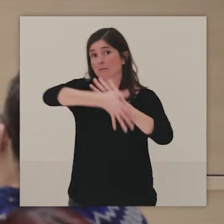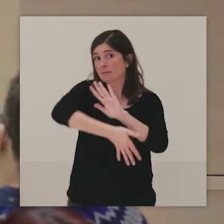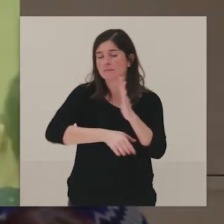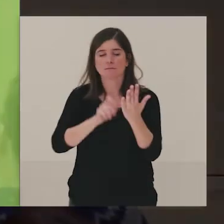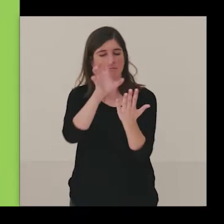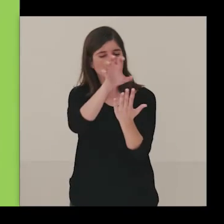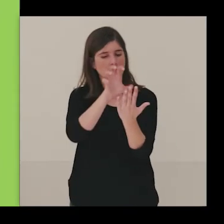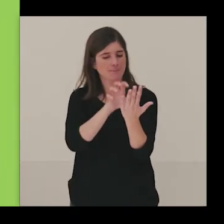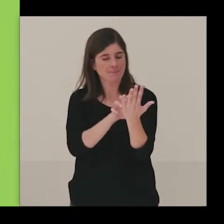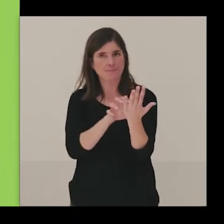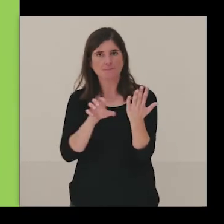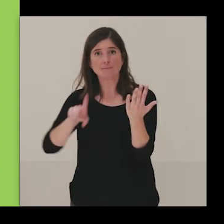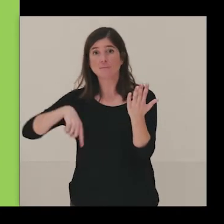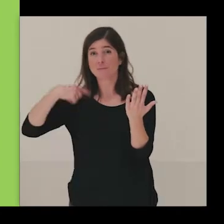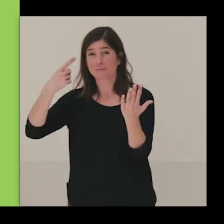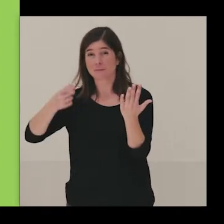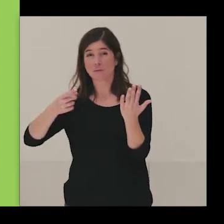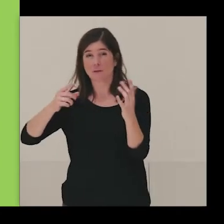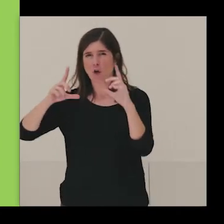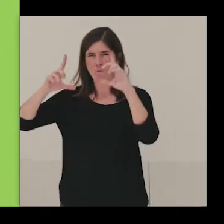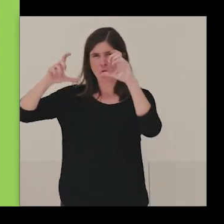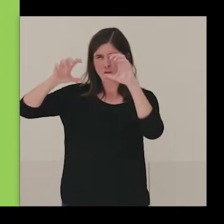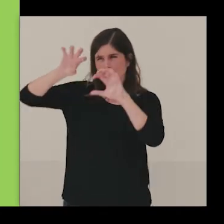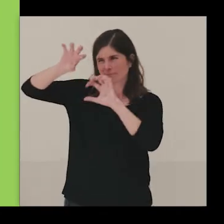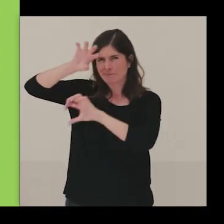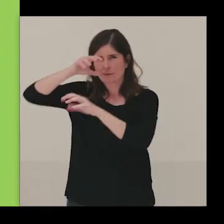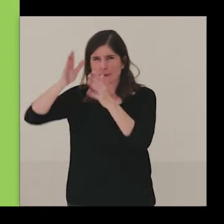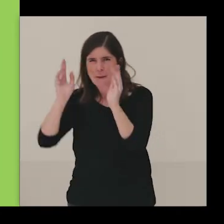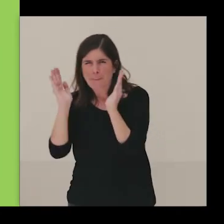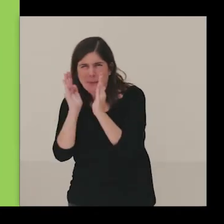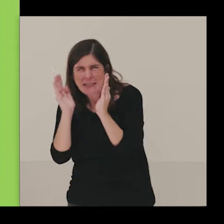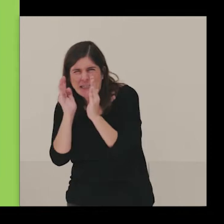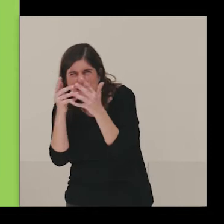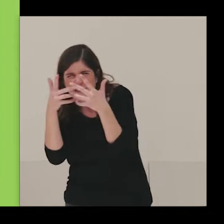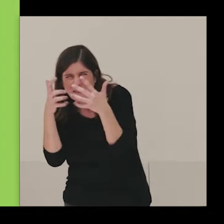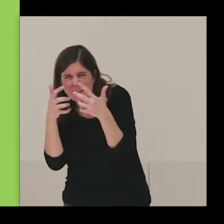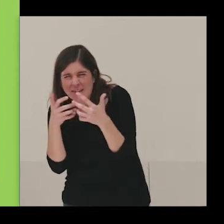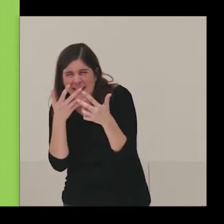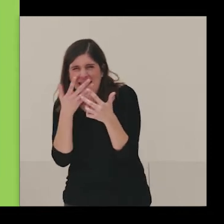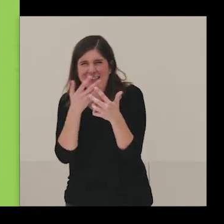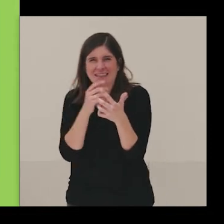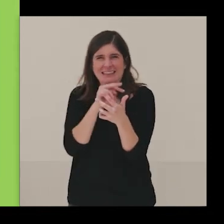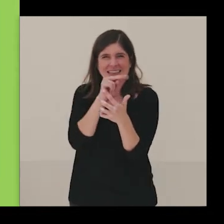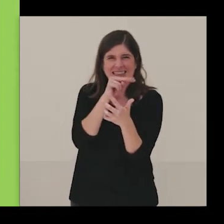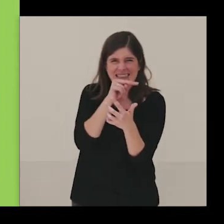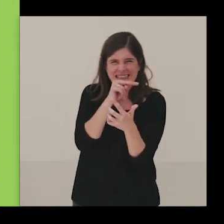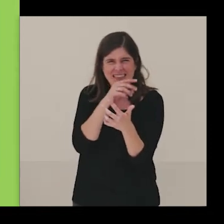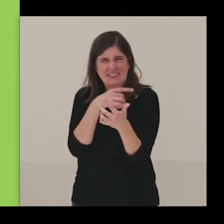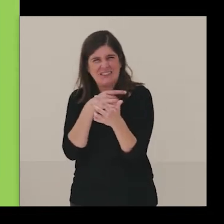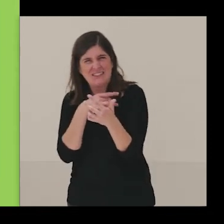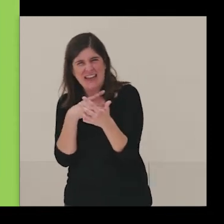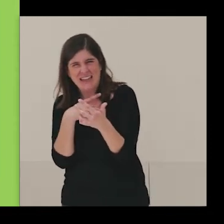a continuación, pues bueno, una mezcla de fotos, texto pequeño, encima con un contraste gris con blanco, pero sobre